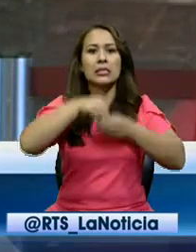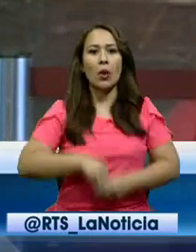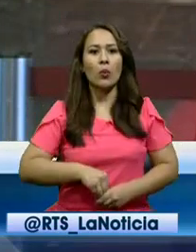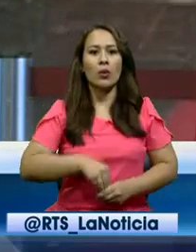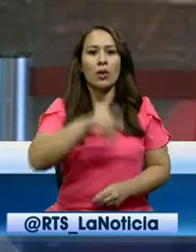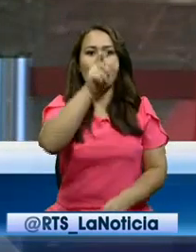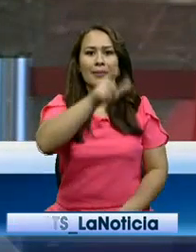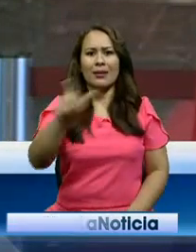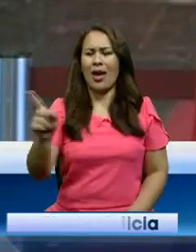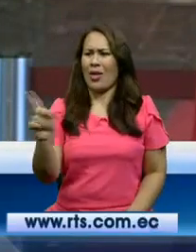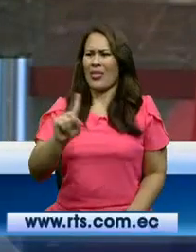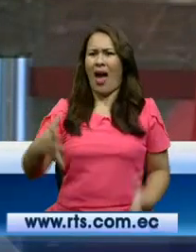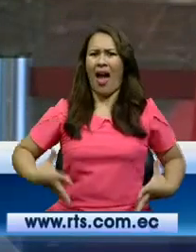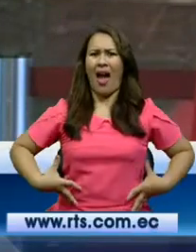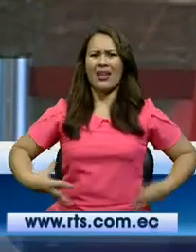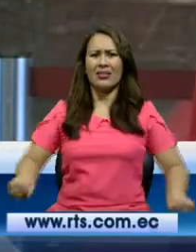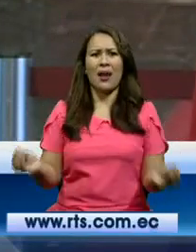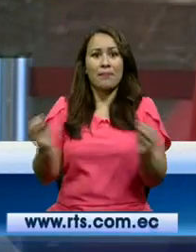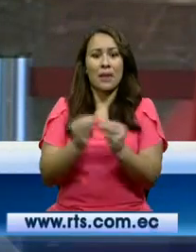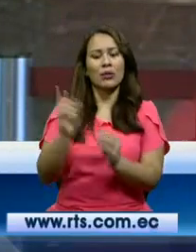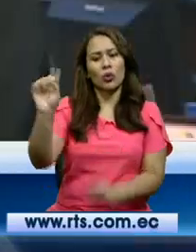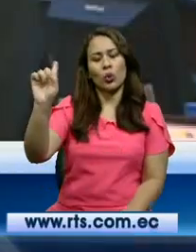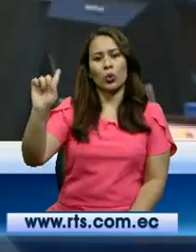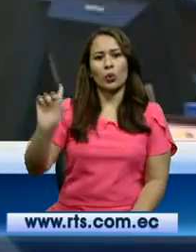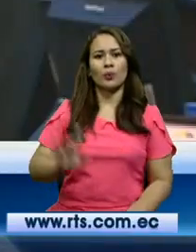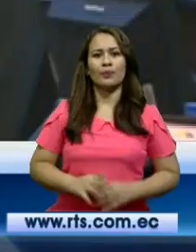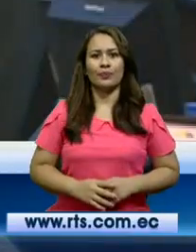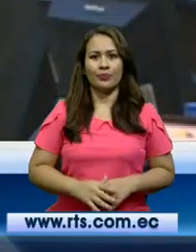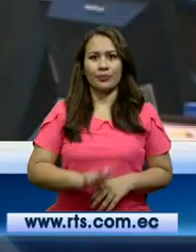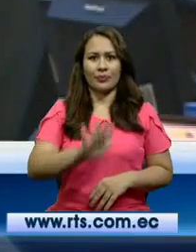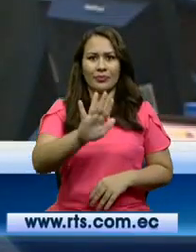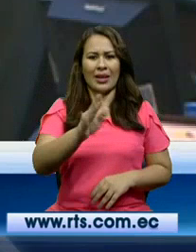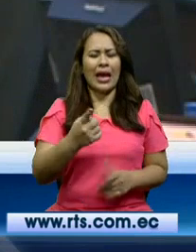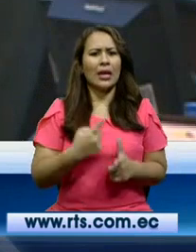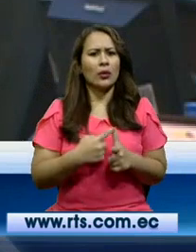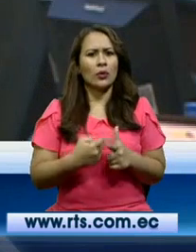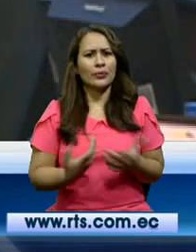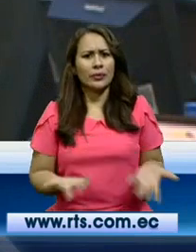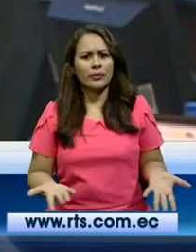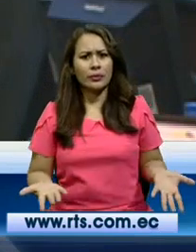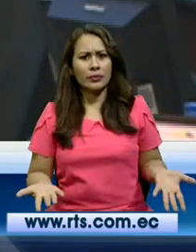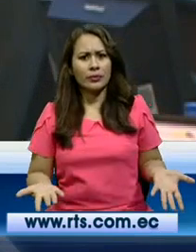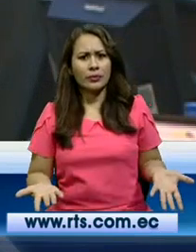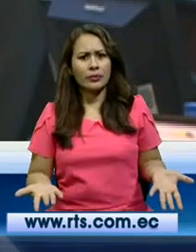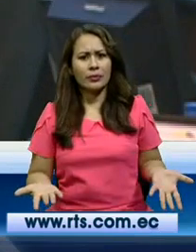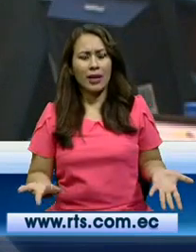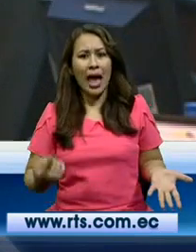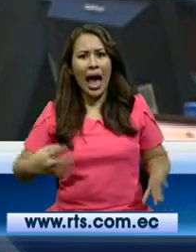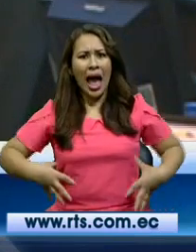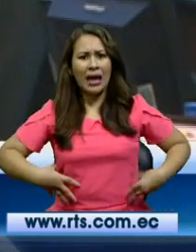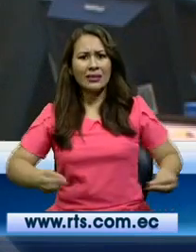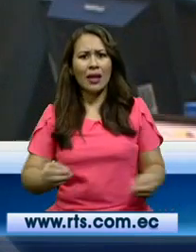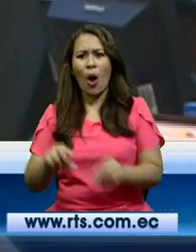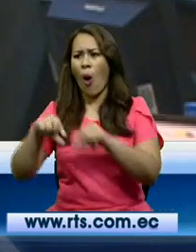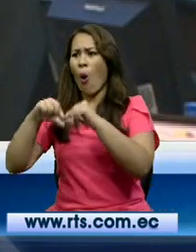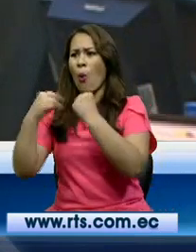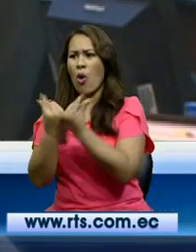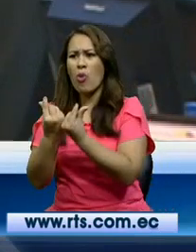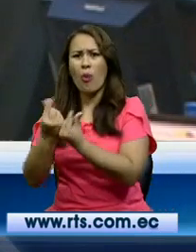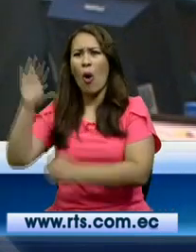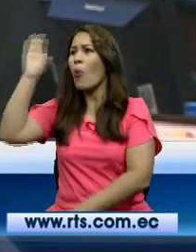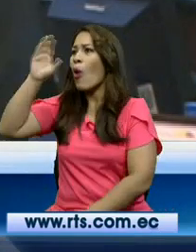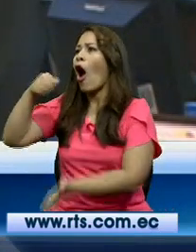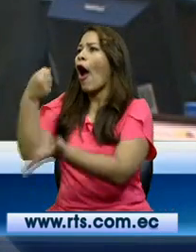indicaron que es un gasto innecesario. Escuchemos. Es entonces esta organización